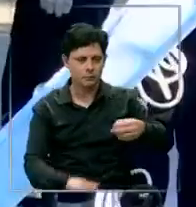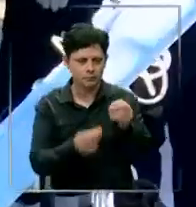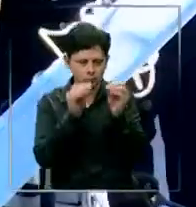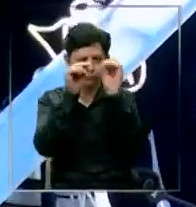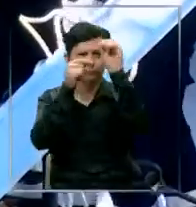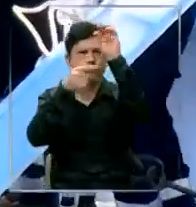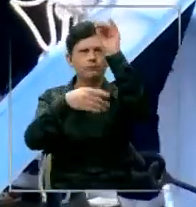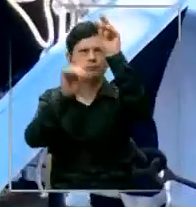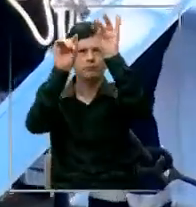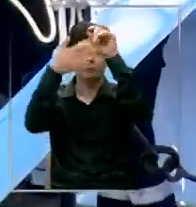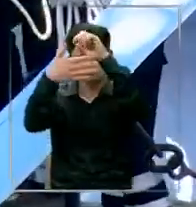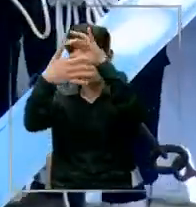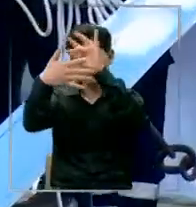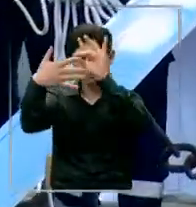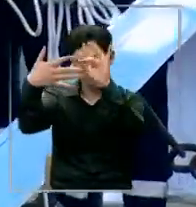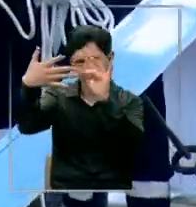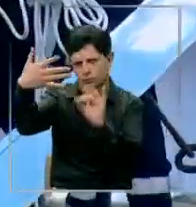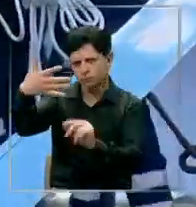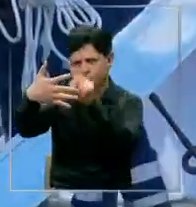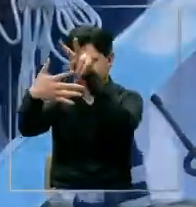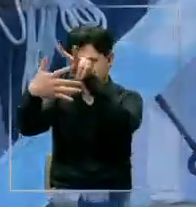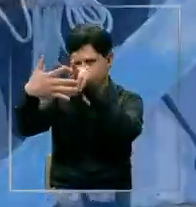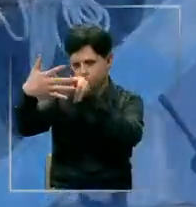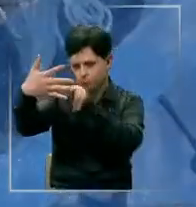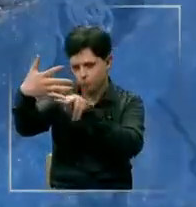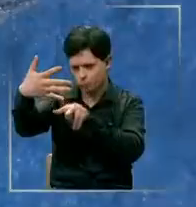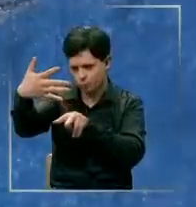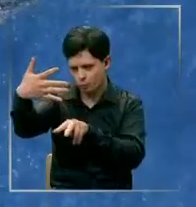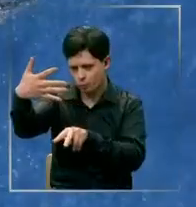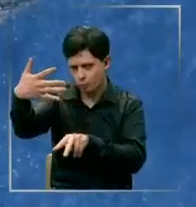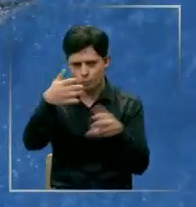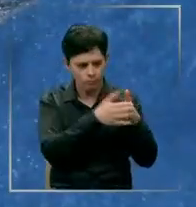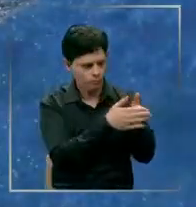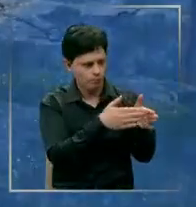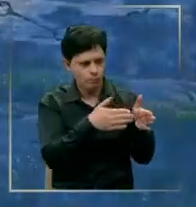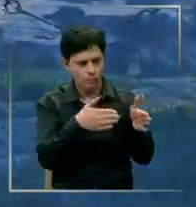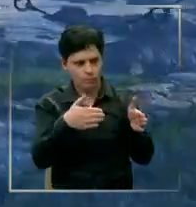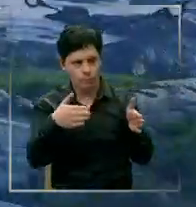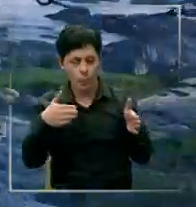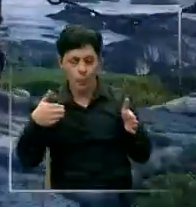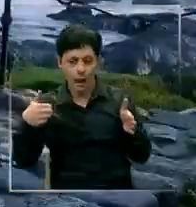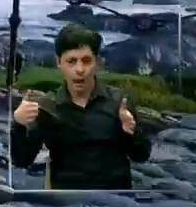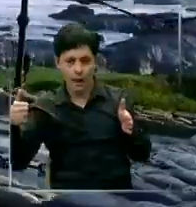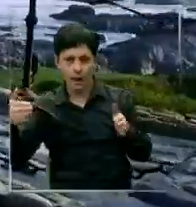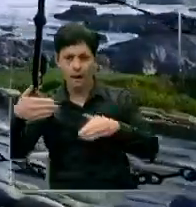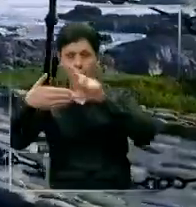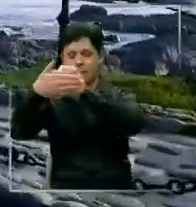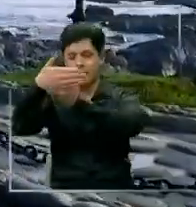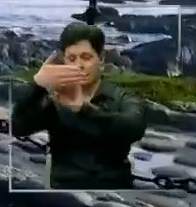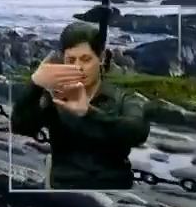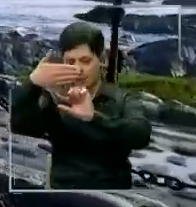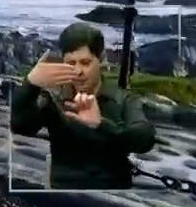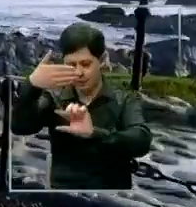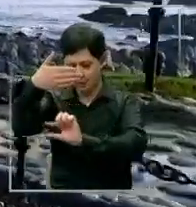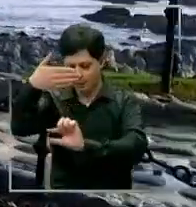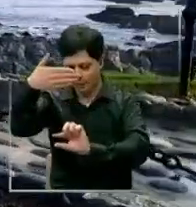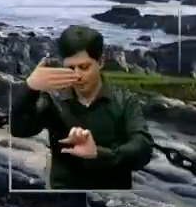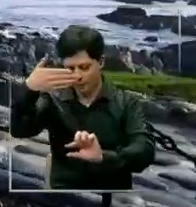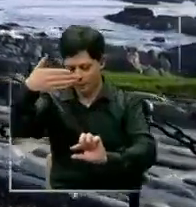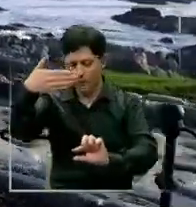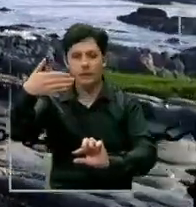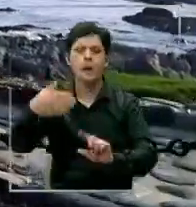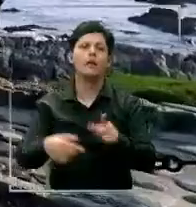descifrando esta etapa de la historia de Neruda que ya parece estar en su estrofa final. Déjenme